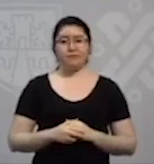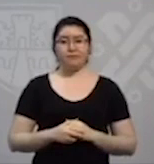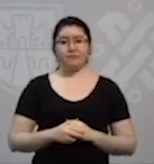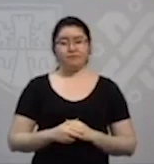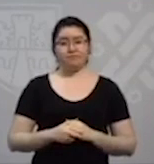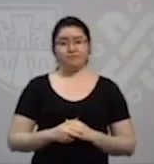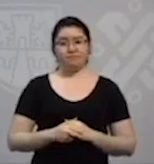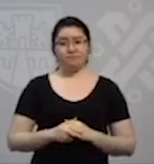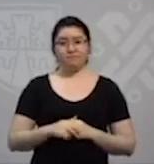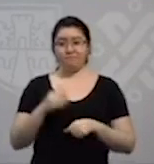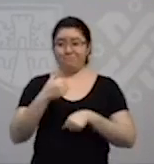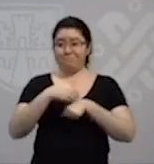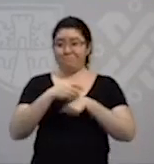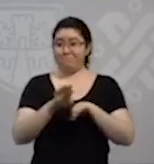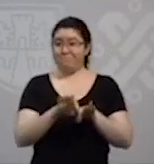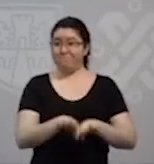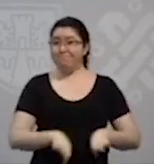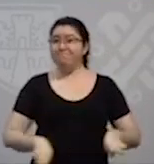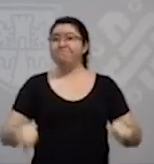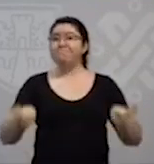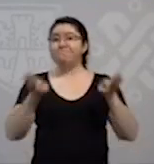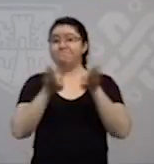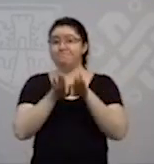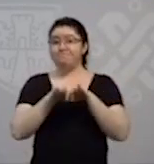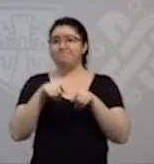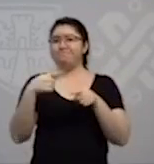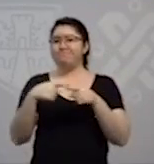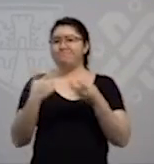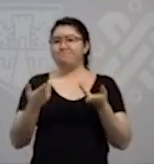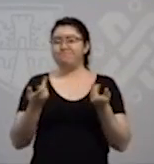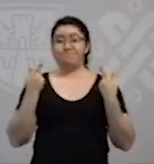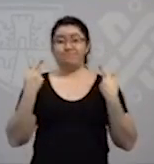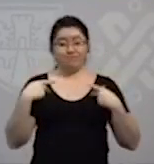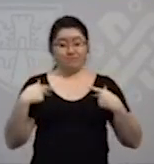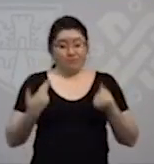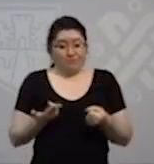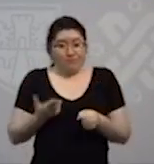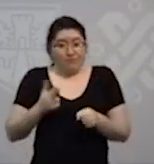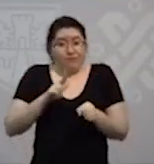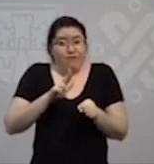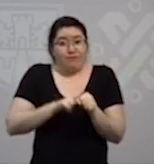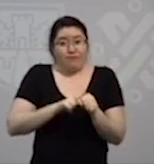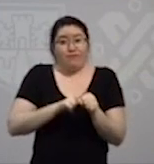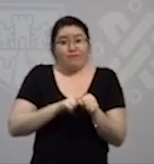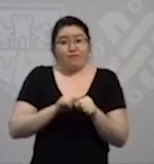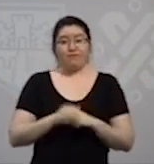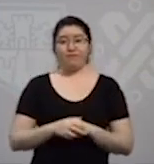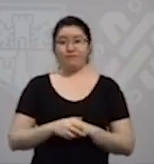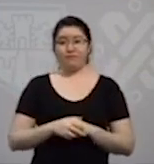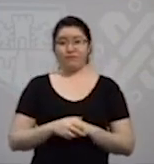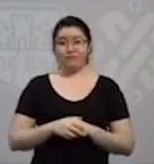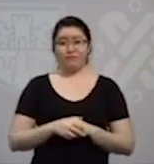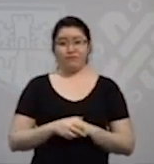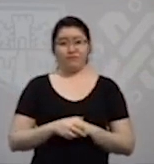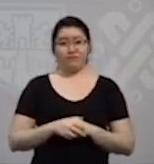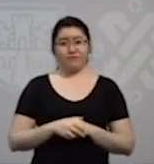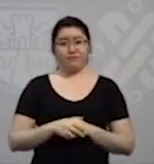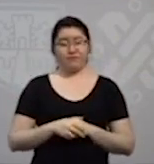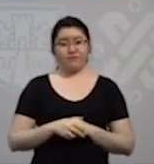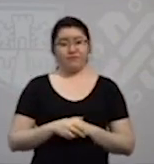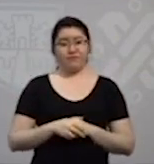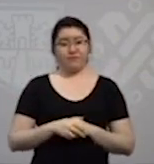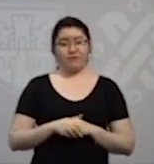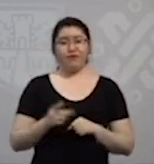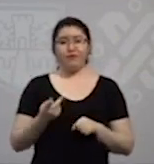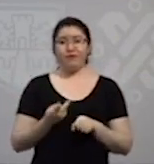muy importante de personas hospitalizadas en los hospitales de la ciudad, que llegó prácticamente